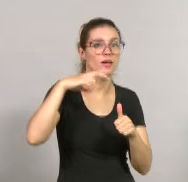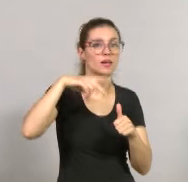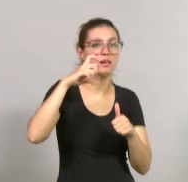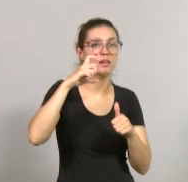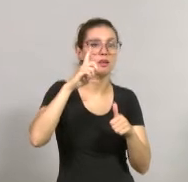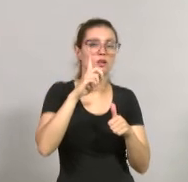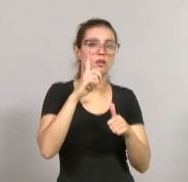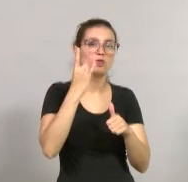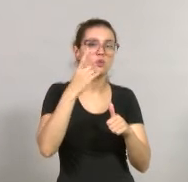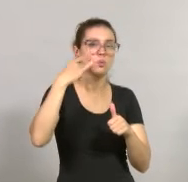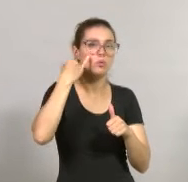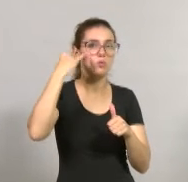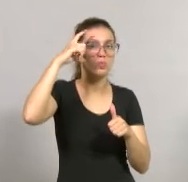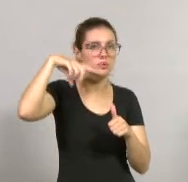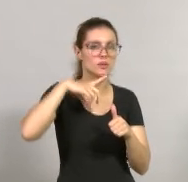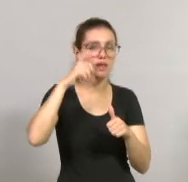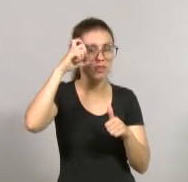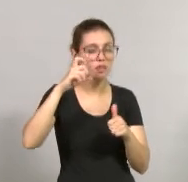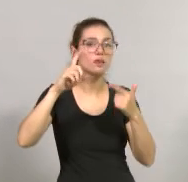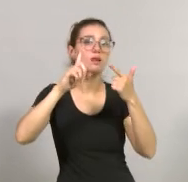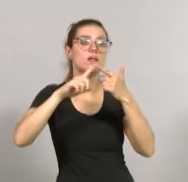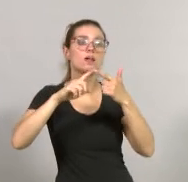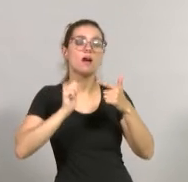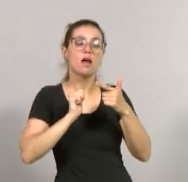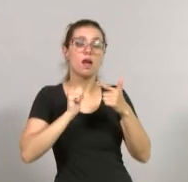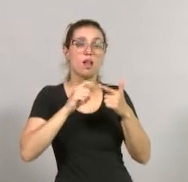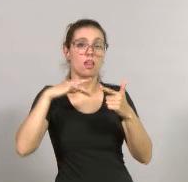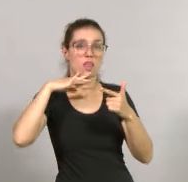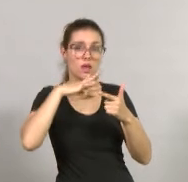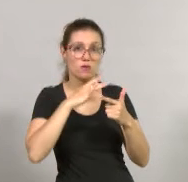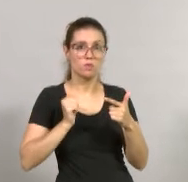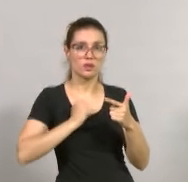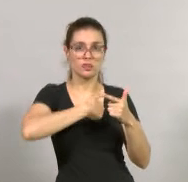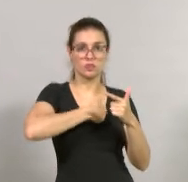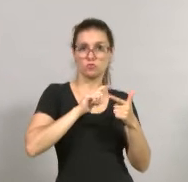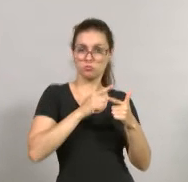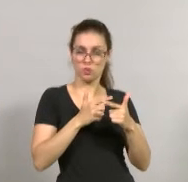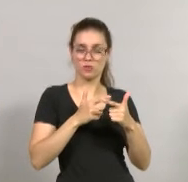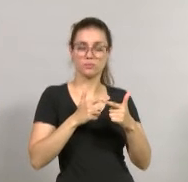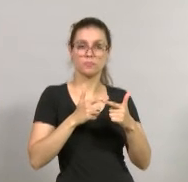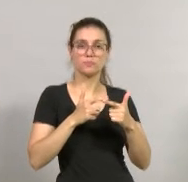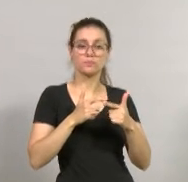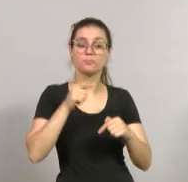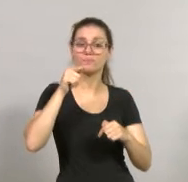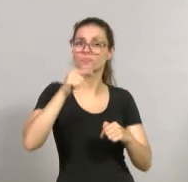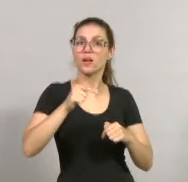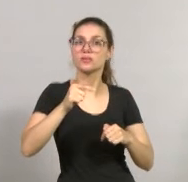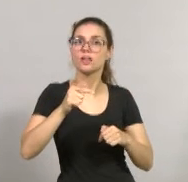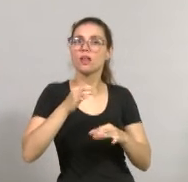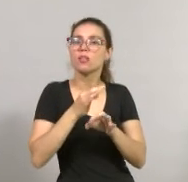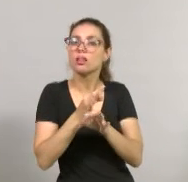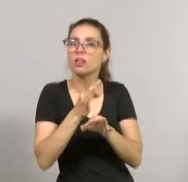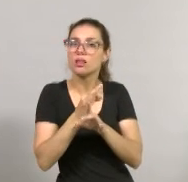lenguaje no sexista. Y también trabajamos, bueno, en esto que fue un taller, en cuáles son